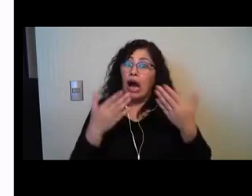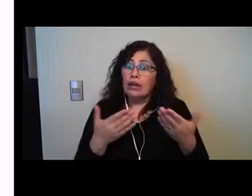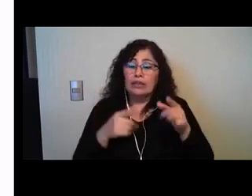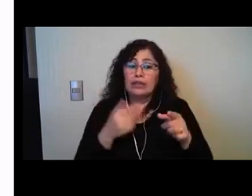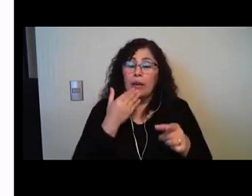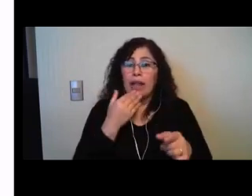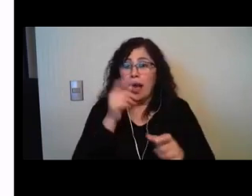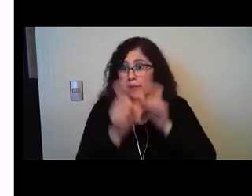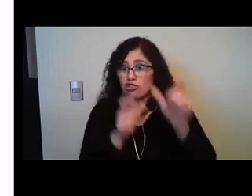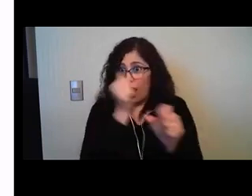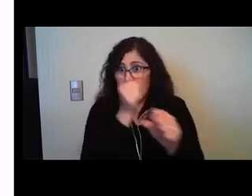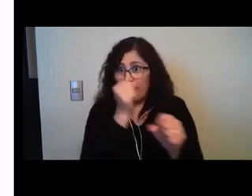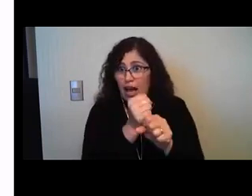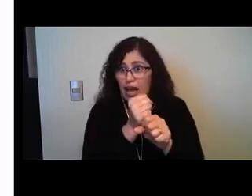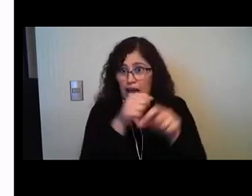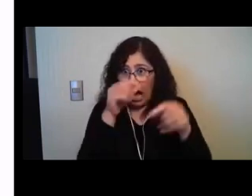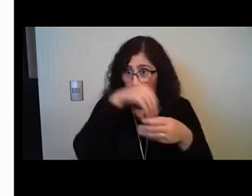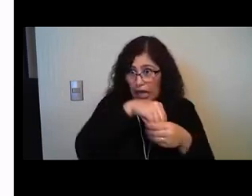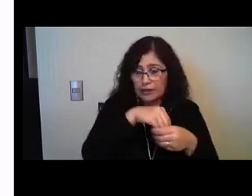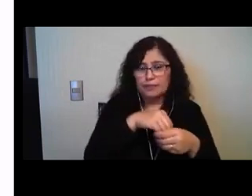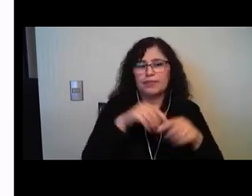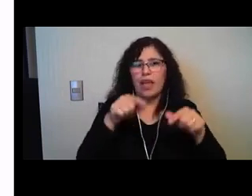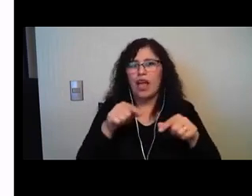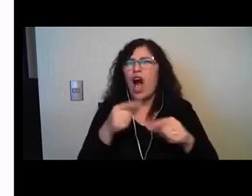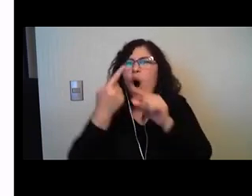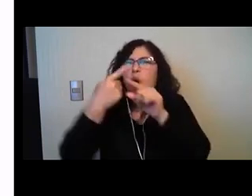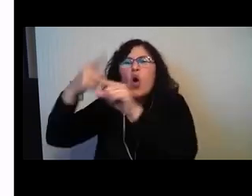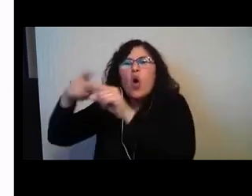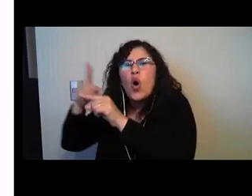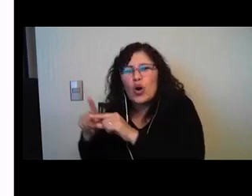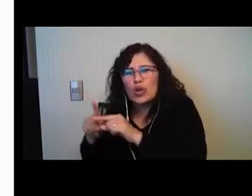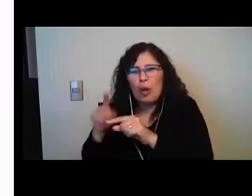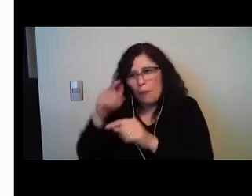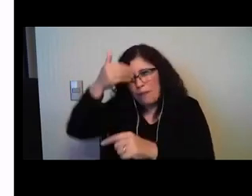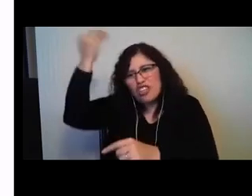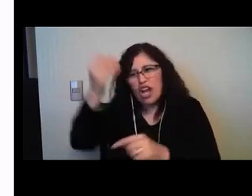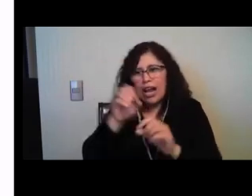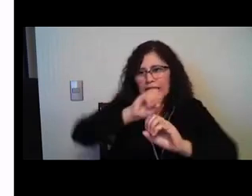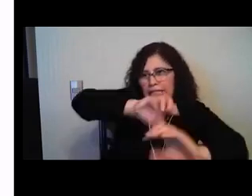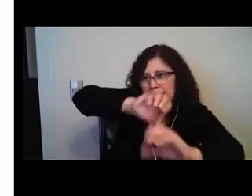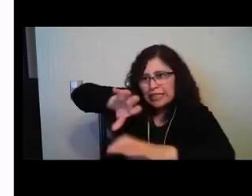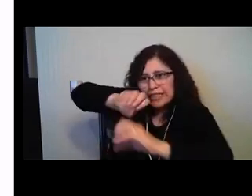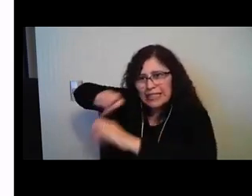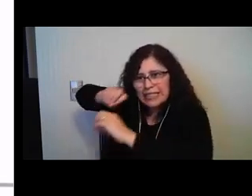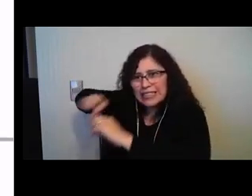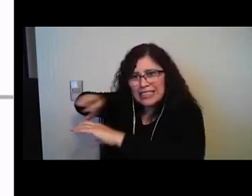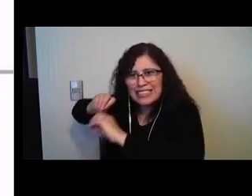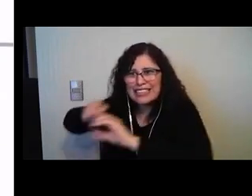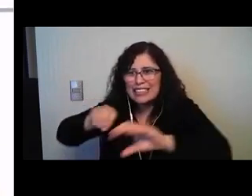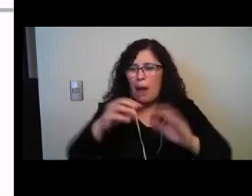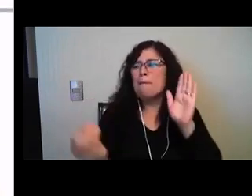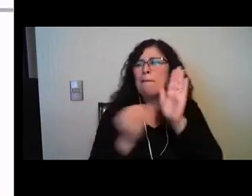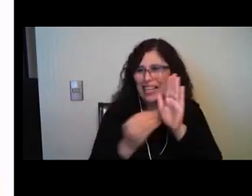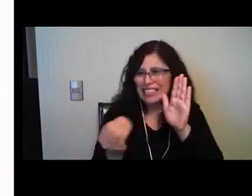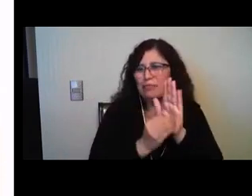personas que aquí trabajan se han dedicado a capacitar, a perfeccionar a las demás personas como nosotros que nos dedicamos al